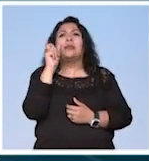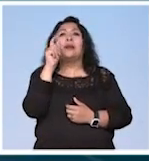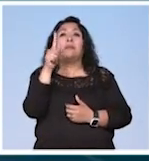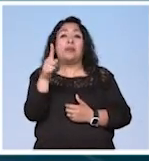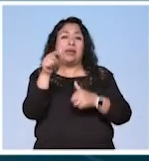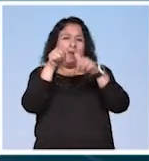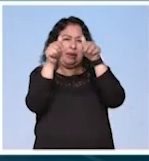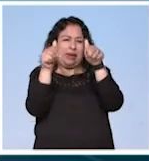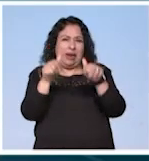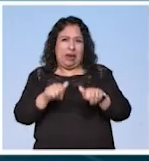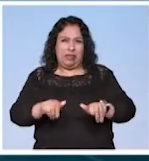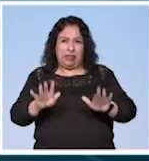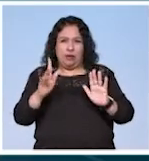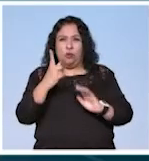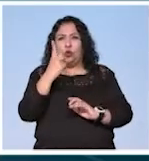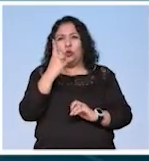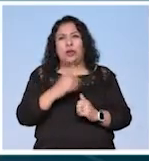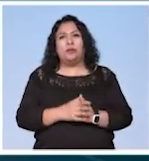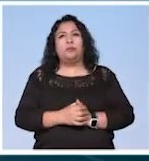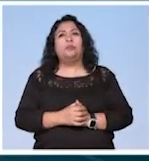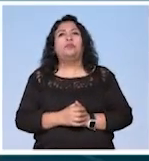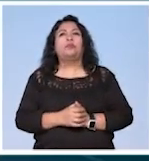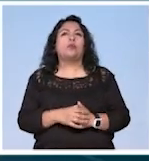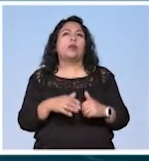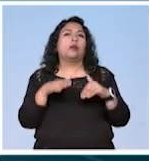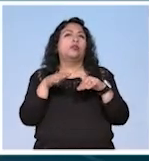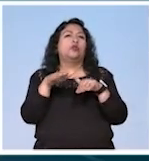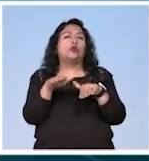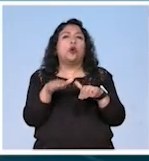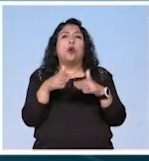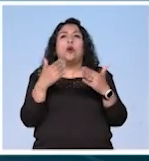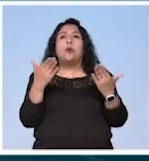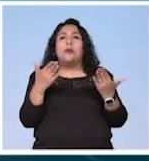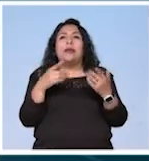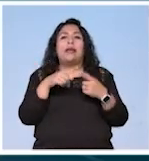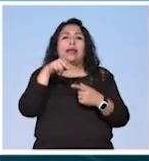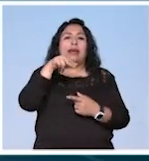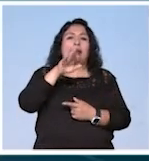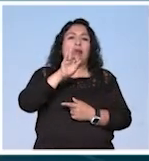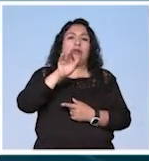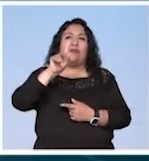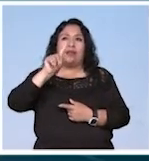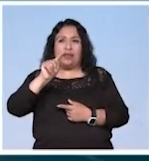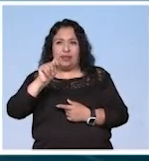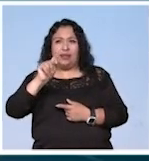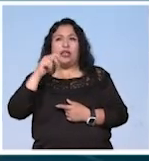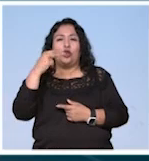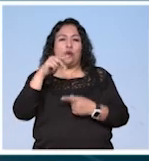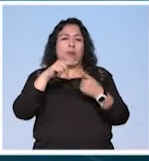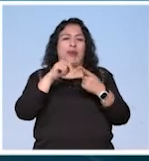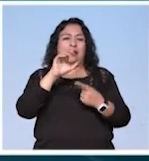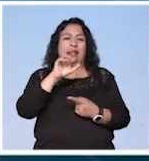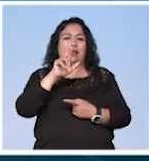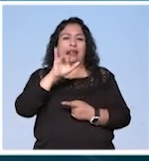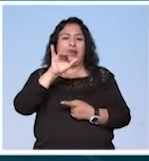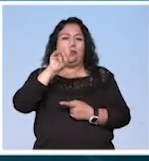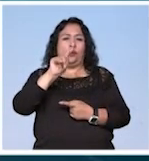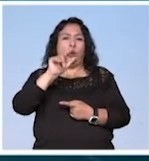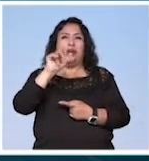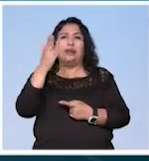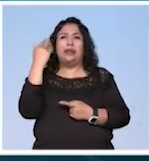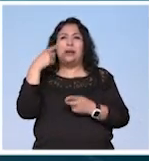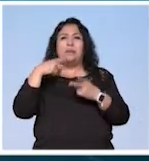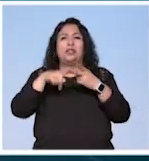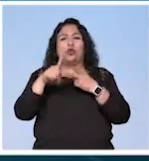artística una de ellas tiene que ver por ejemplo con los nfts el cripto arte desde el año